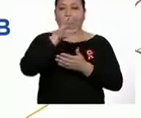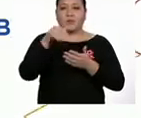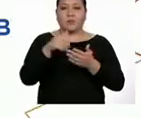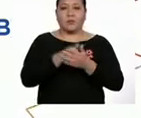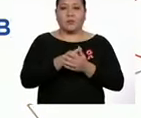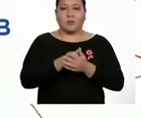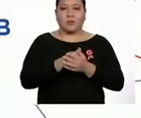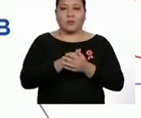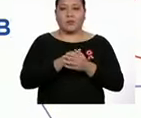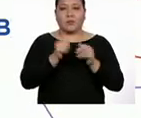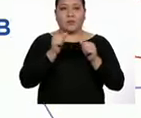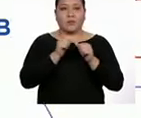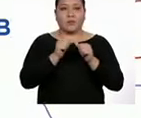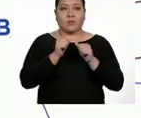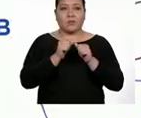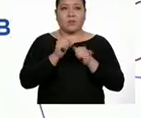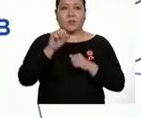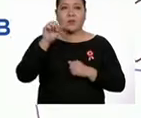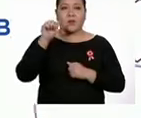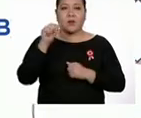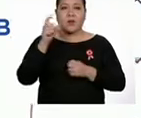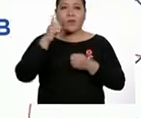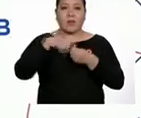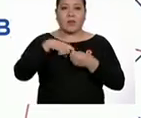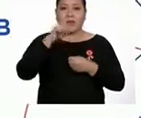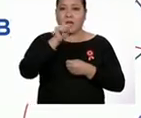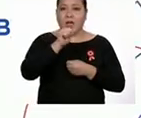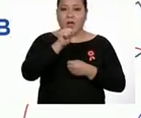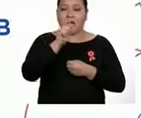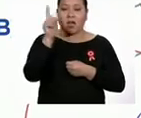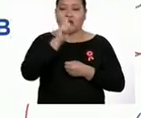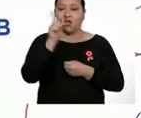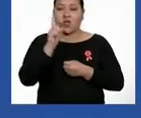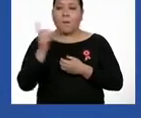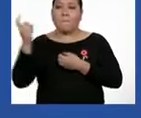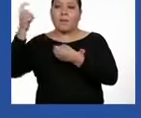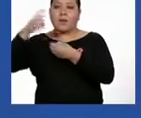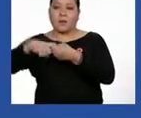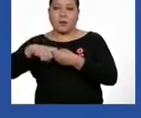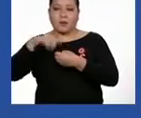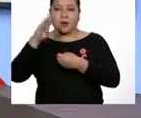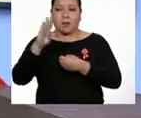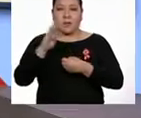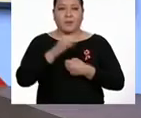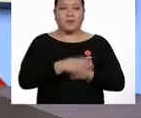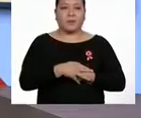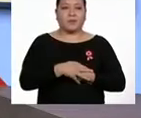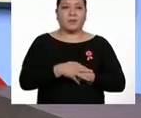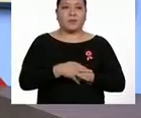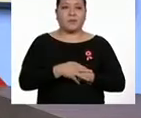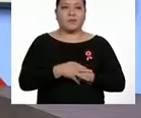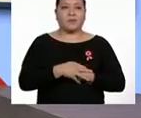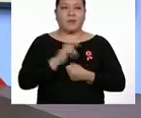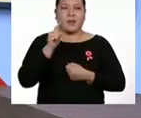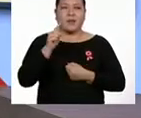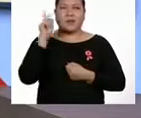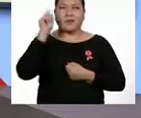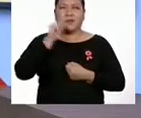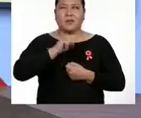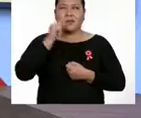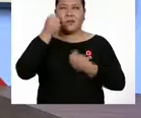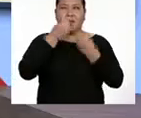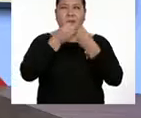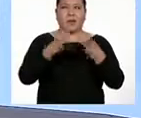los elementos del intervalo A que no pertenecen al intervalo B. Creo que ahí sí me